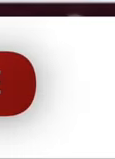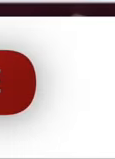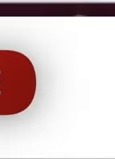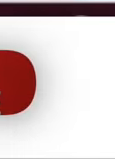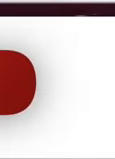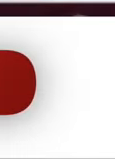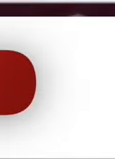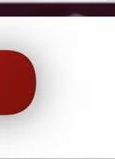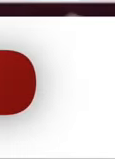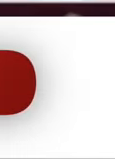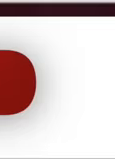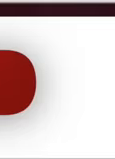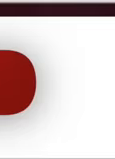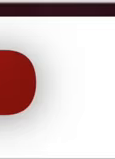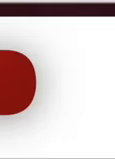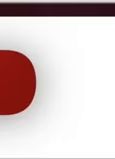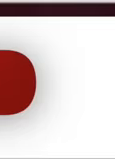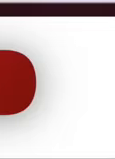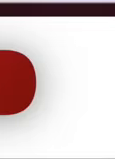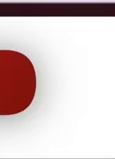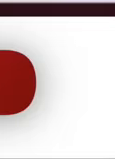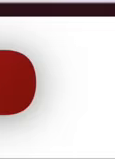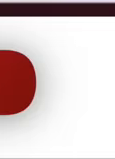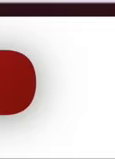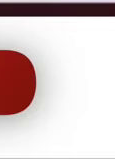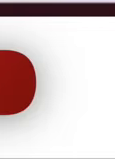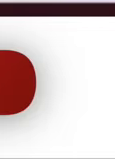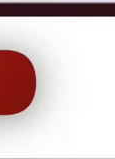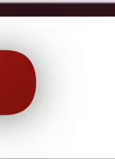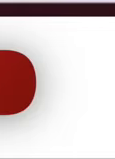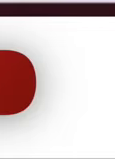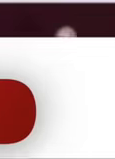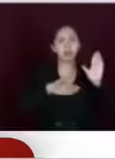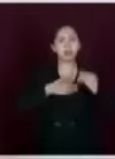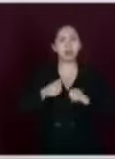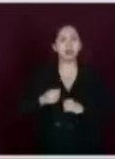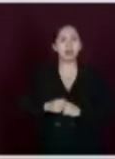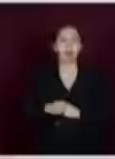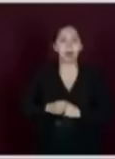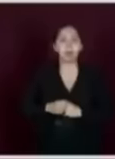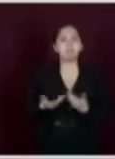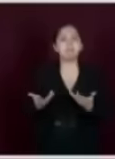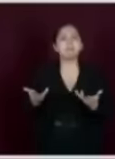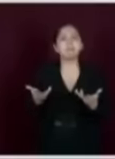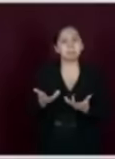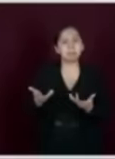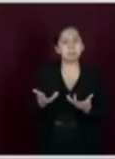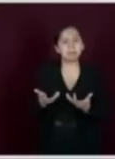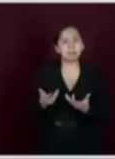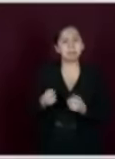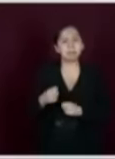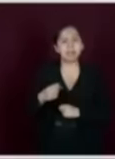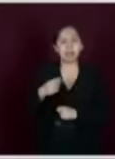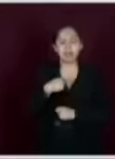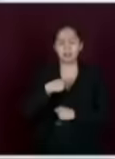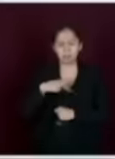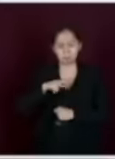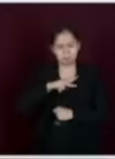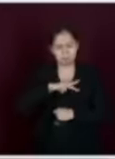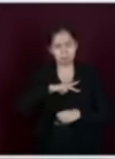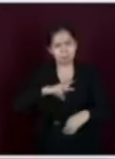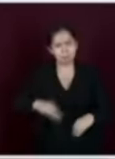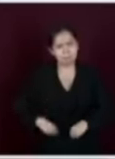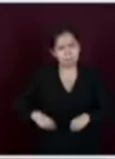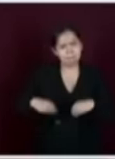impunidad. Me comprometo a entregar mi alma,